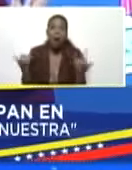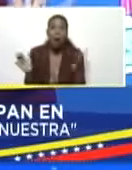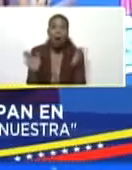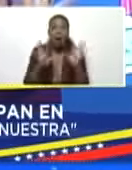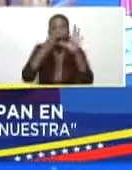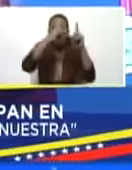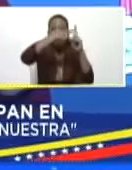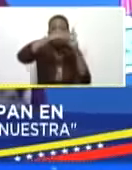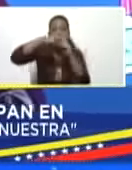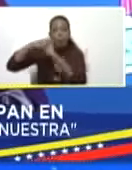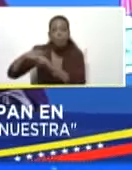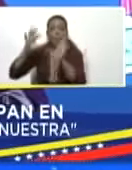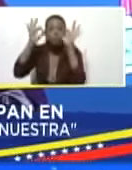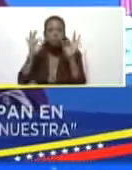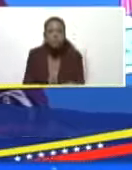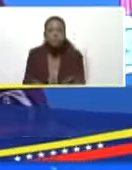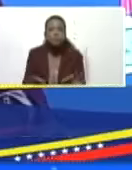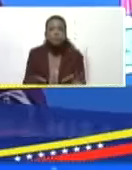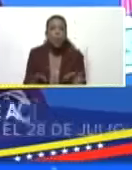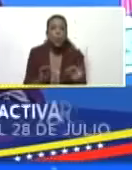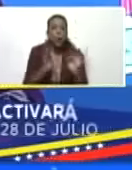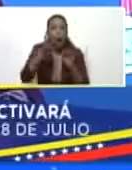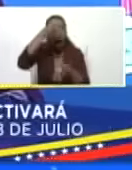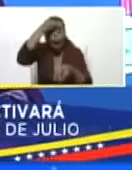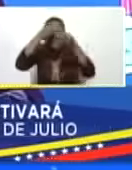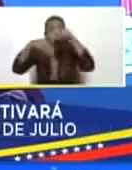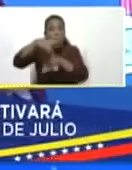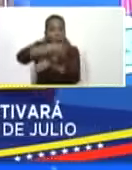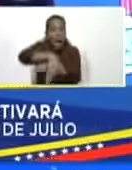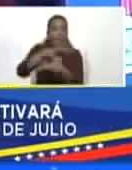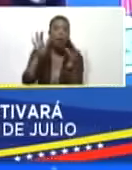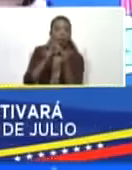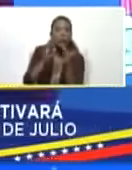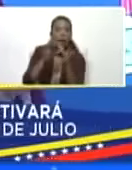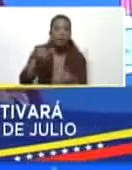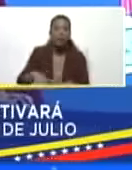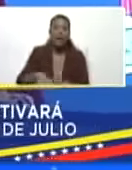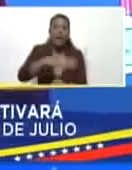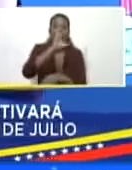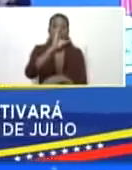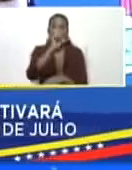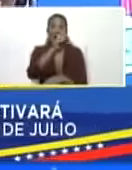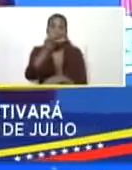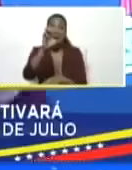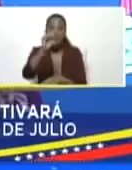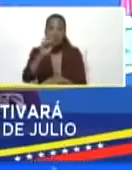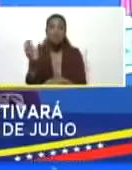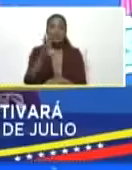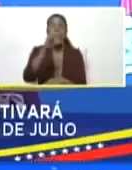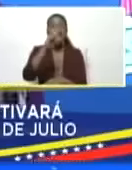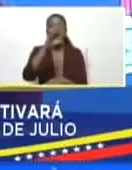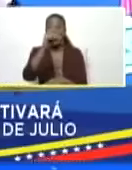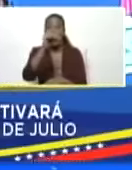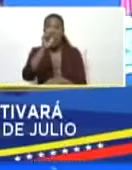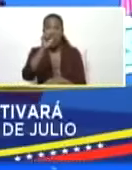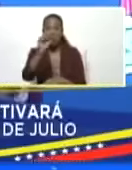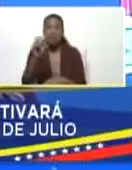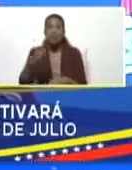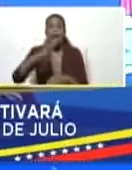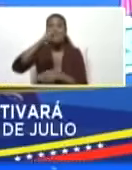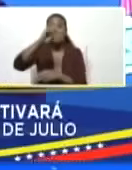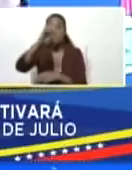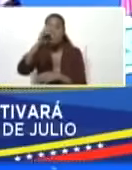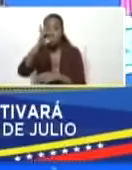fórmula, que creo que es la fórmula, porque la he ido aprendiendo en la calle. Calles, redes,